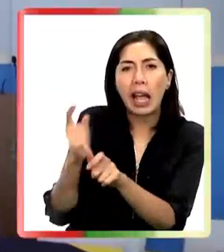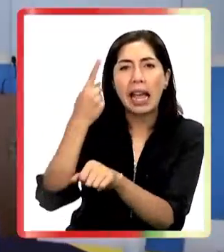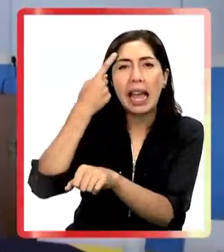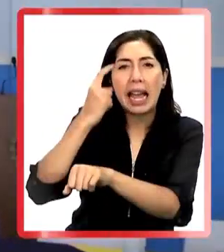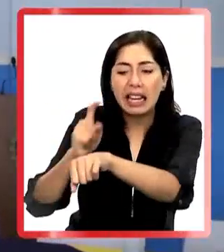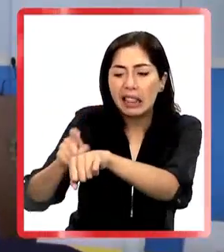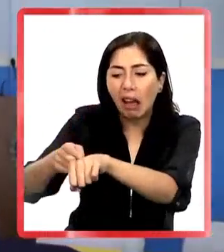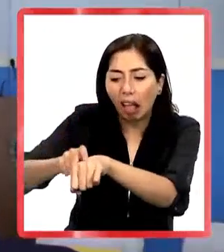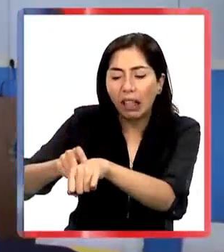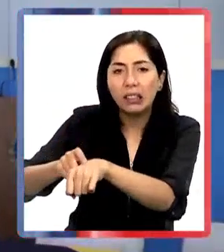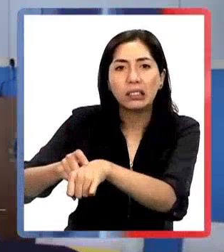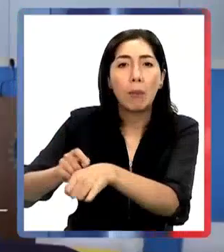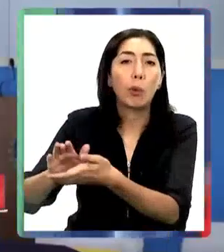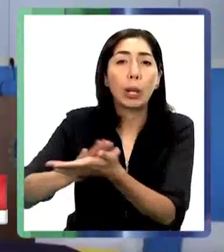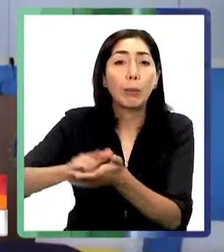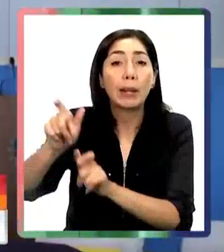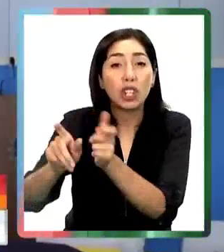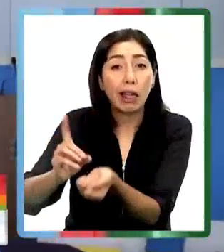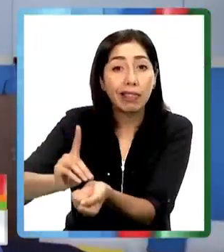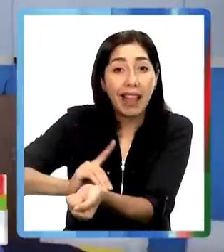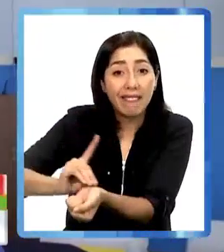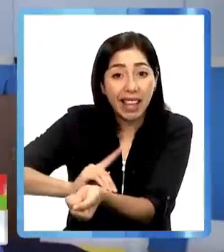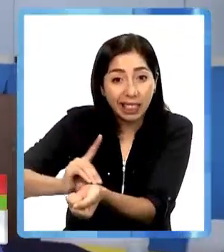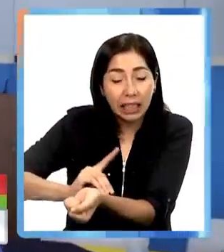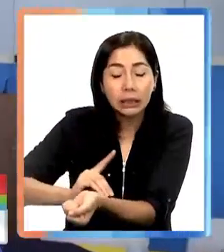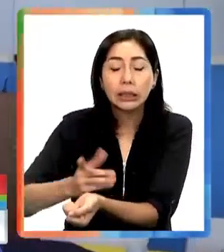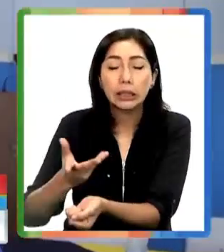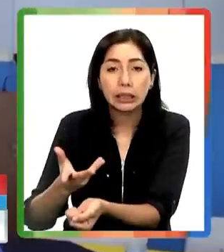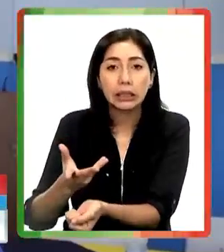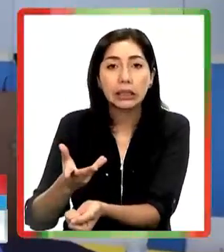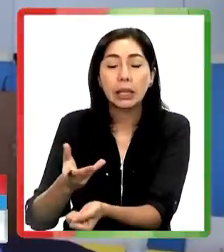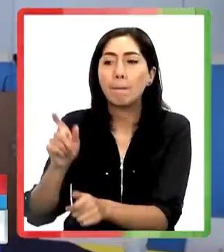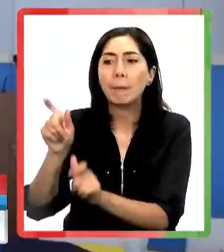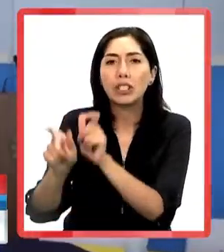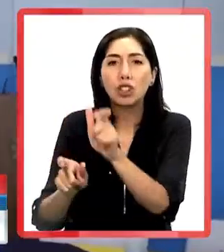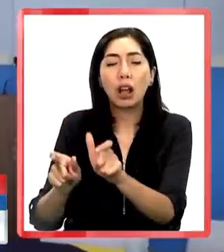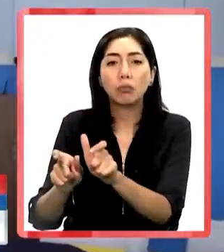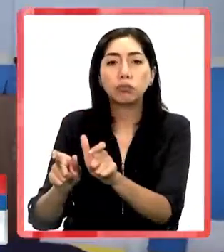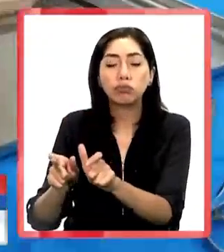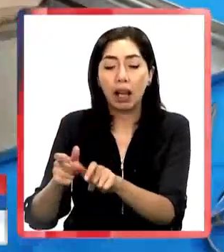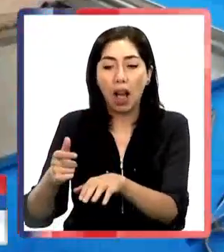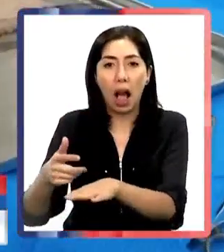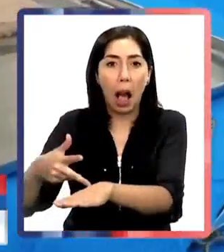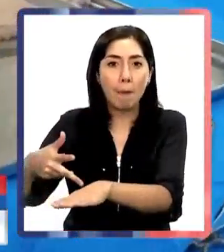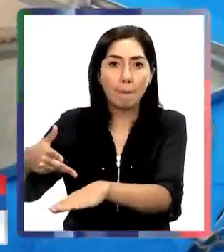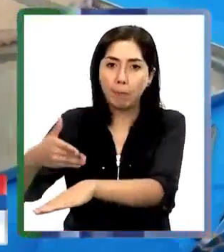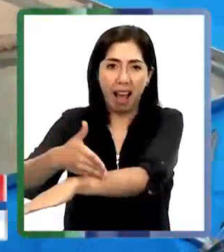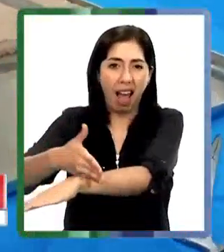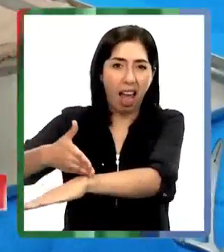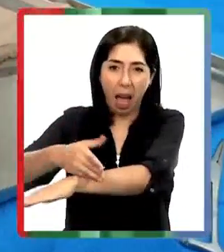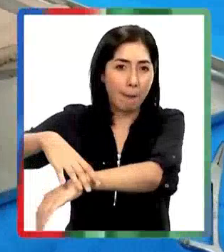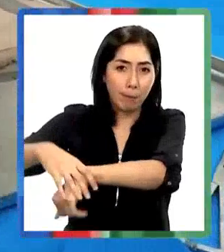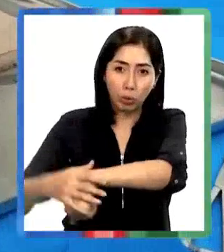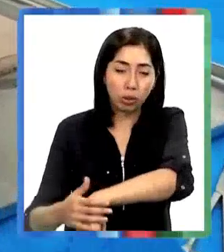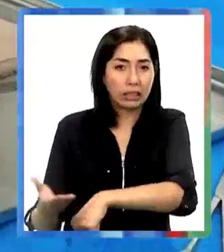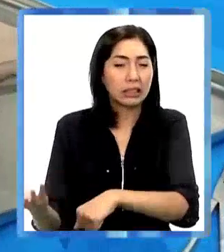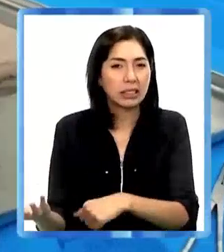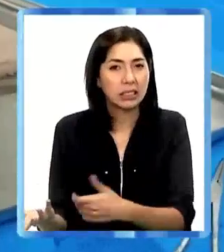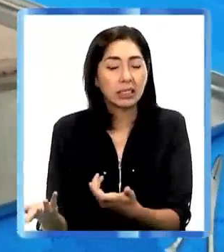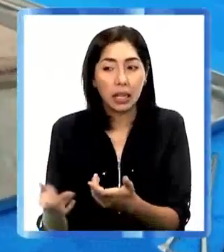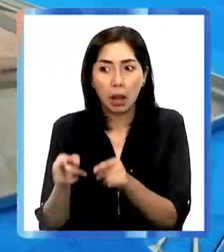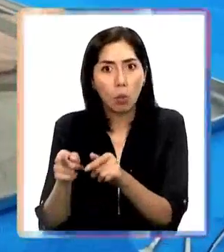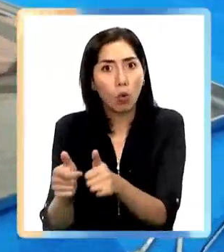heridas crónicas, por ejemplo los diabéticos, los pacientes que se amputaban de alguna extremidad, esto le